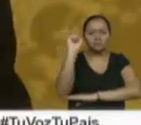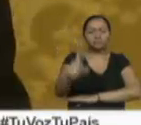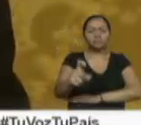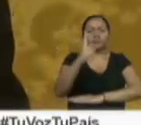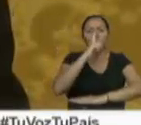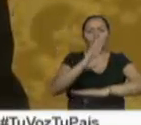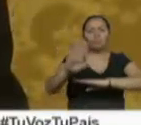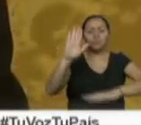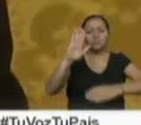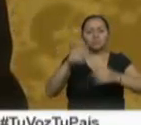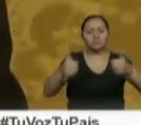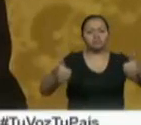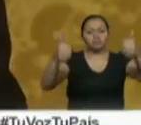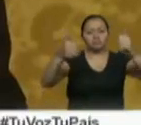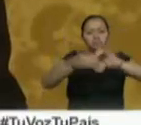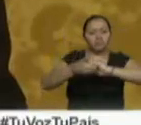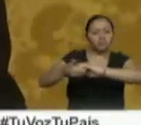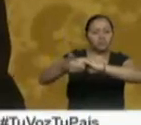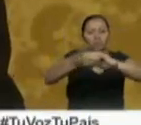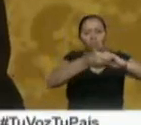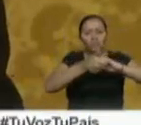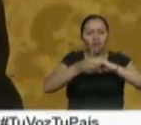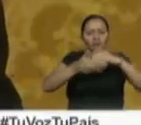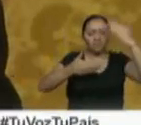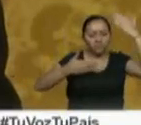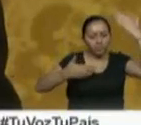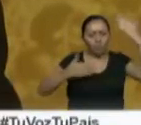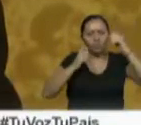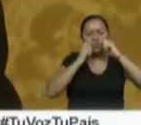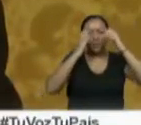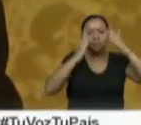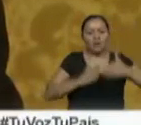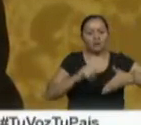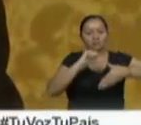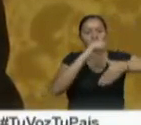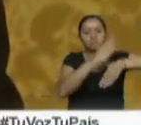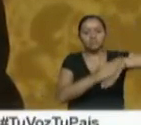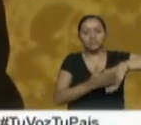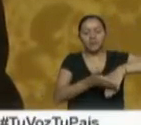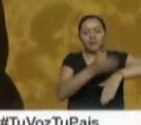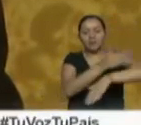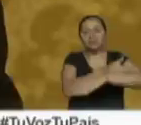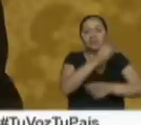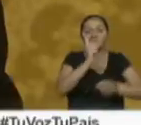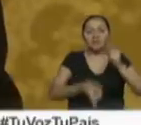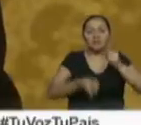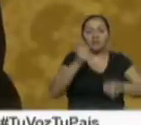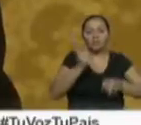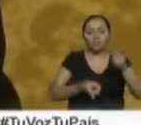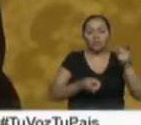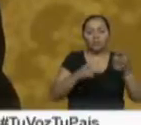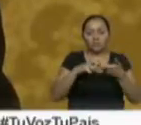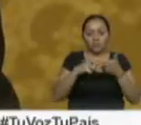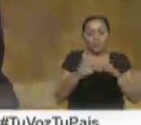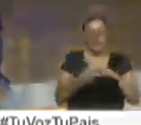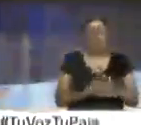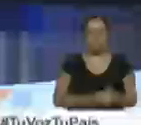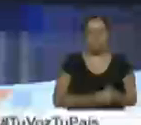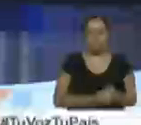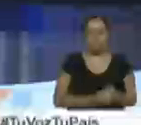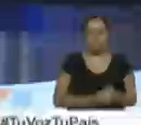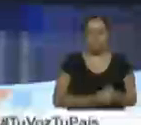comprometida solidaridad política y humana con los hermanos del Cono Sur, por entonces víctimas de atroces